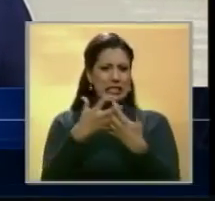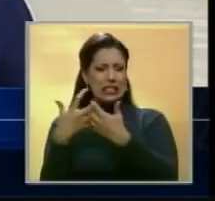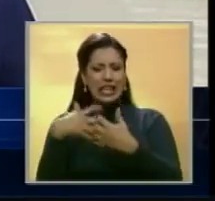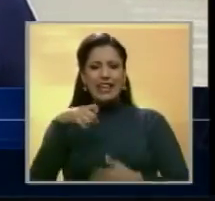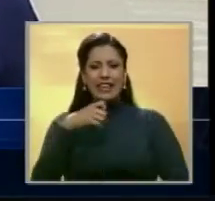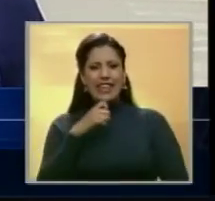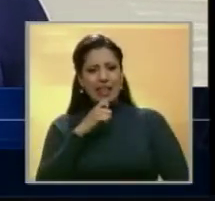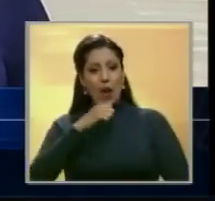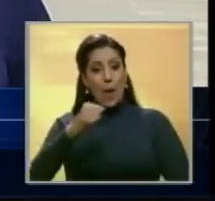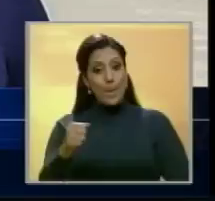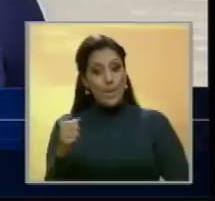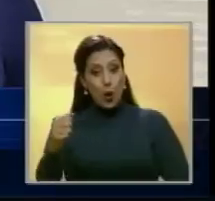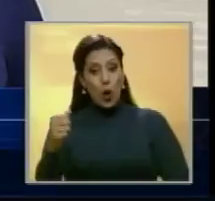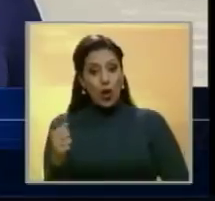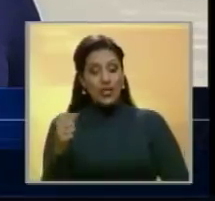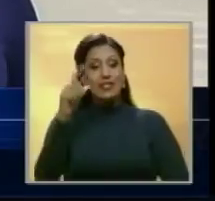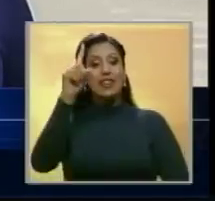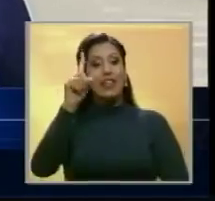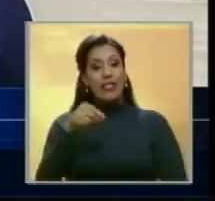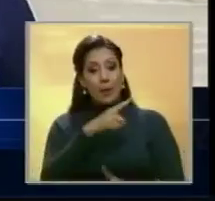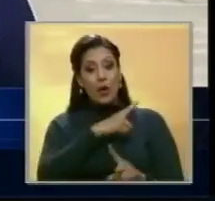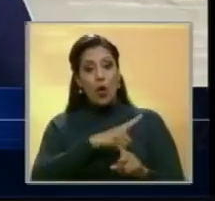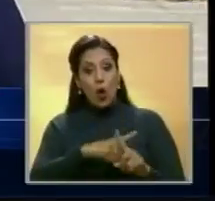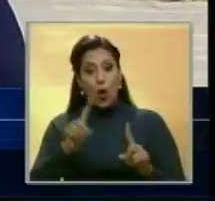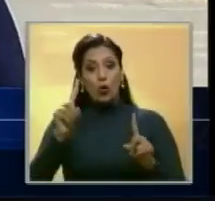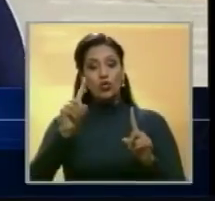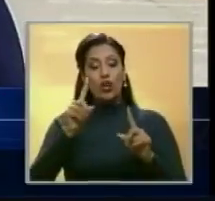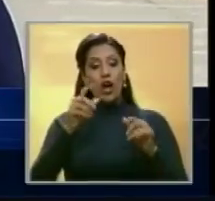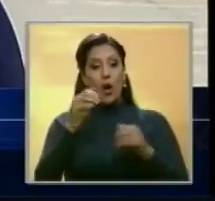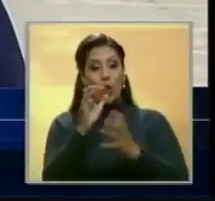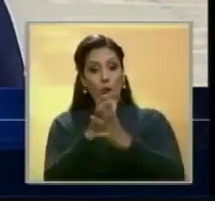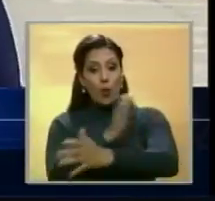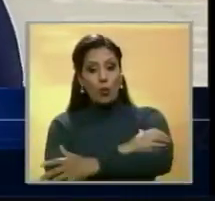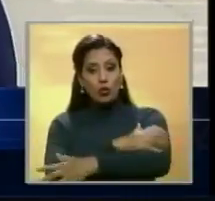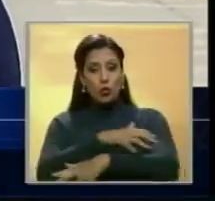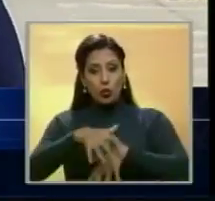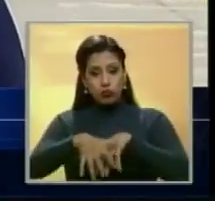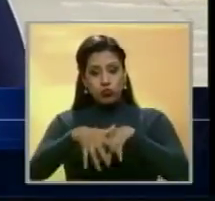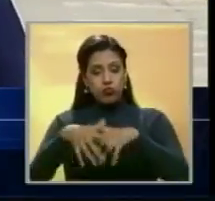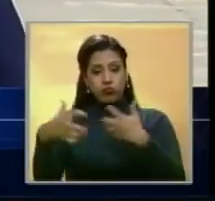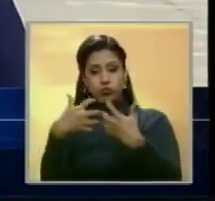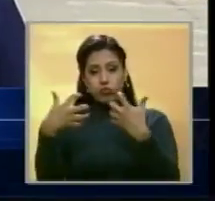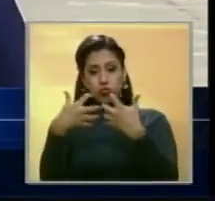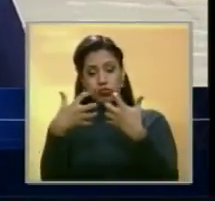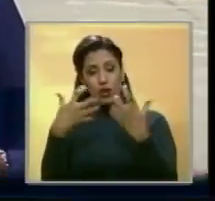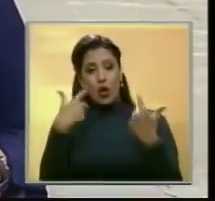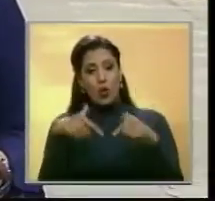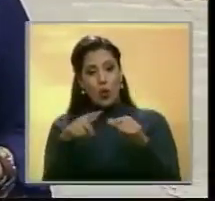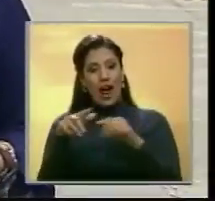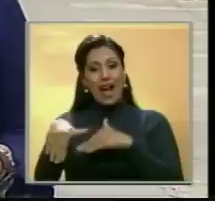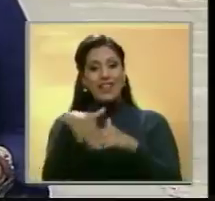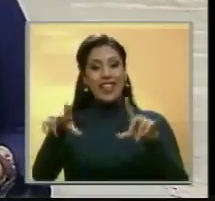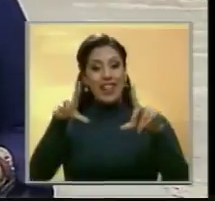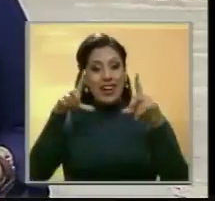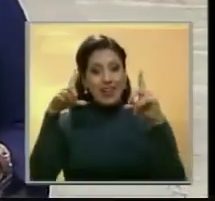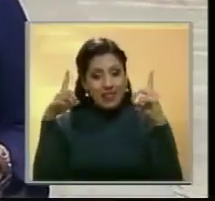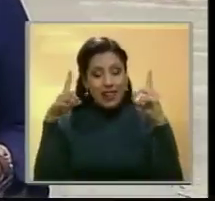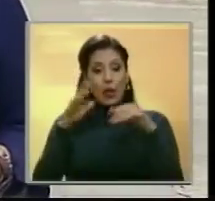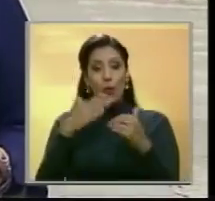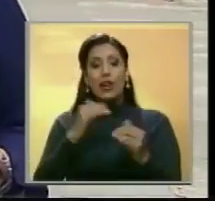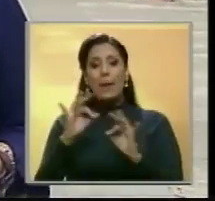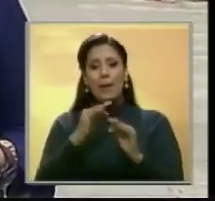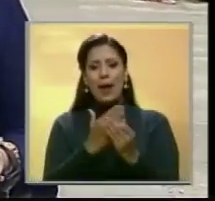la policía y los opositores que justamente marchaban manifestando que llevarían